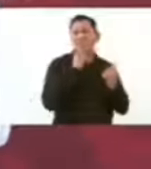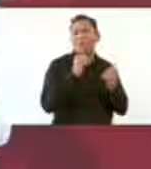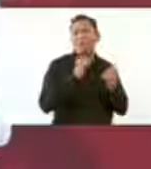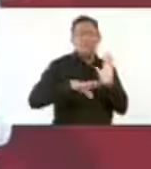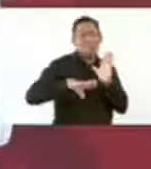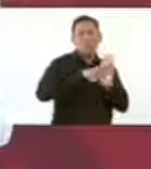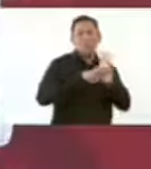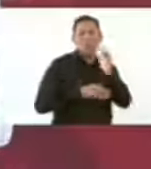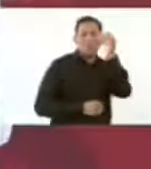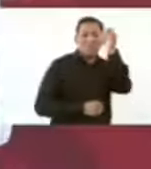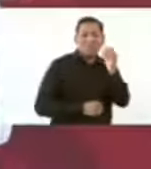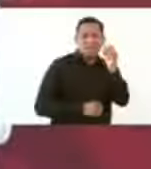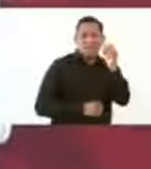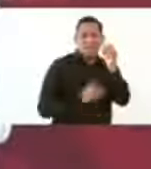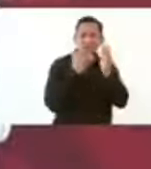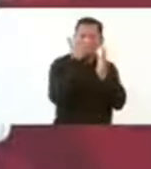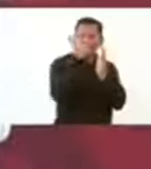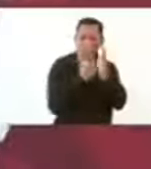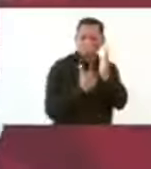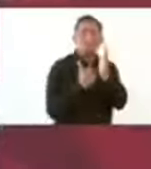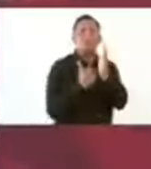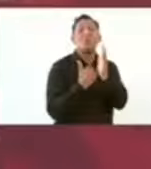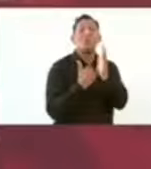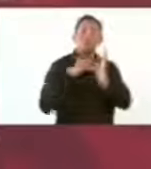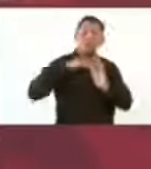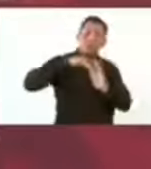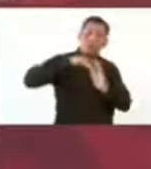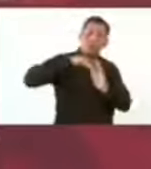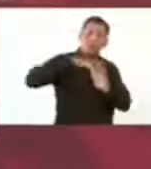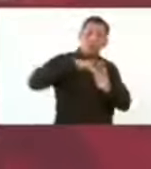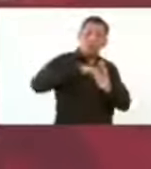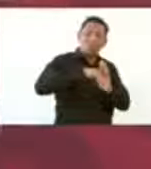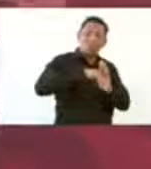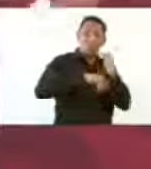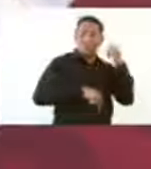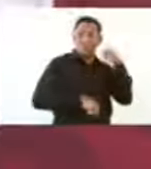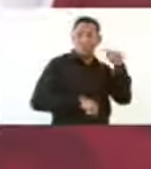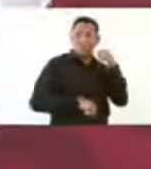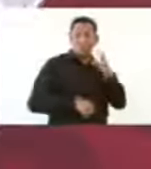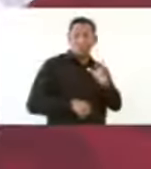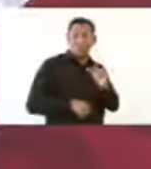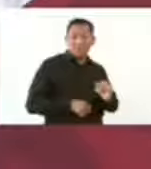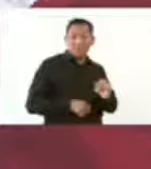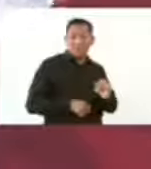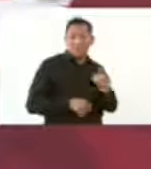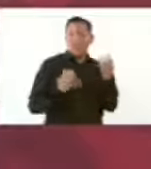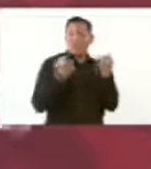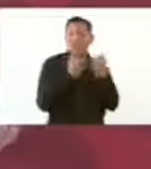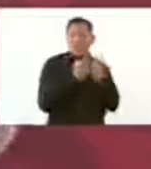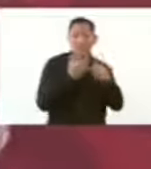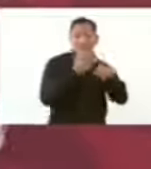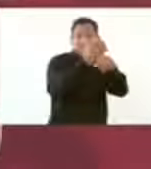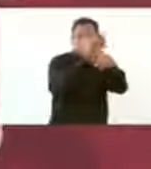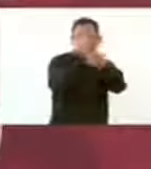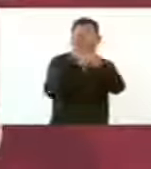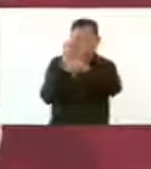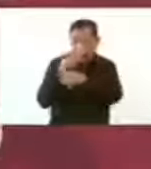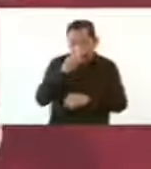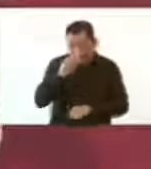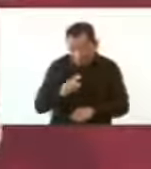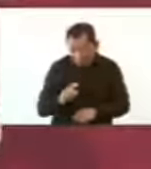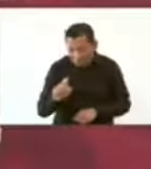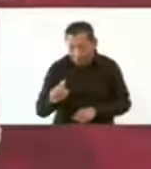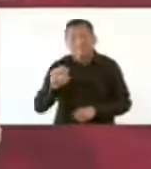cero, era de crecimiento. Y así también pasaba en otros estados